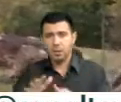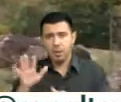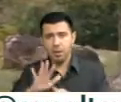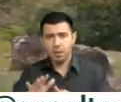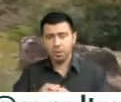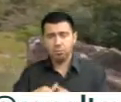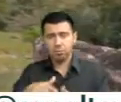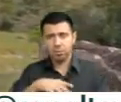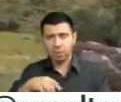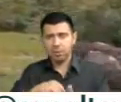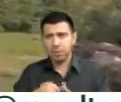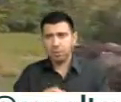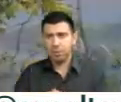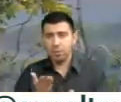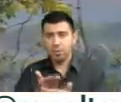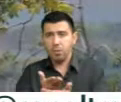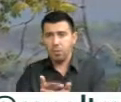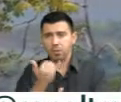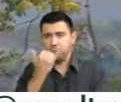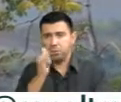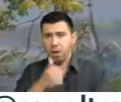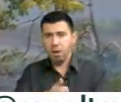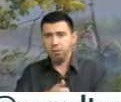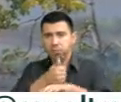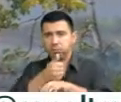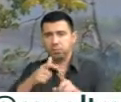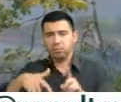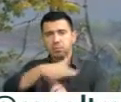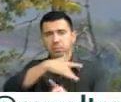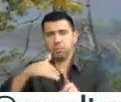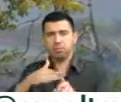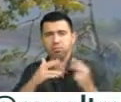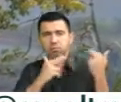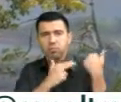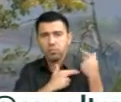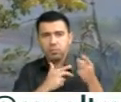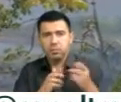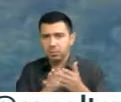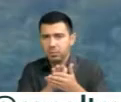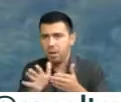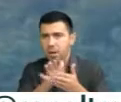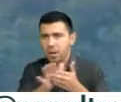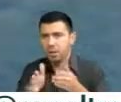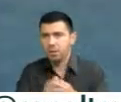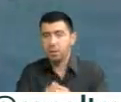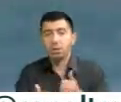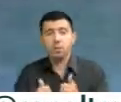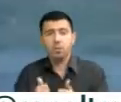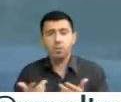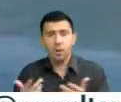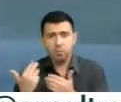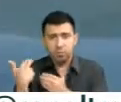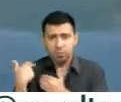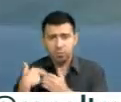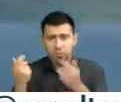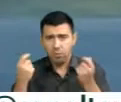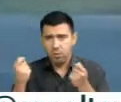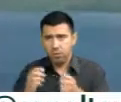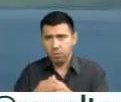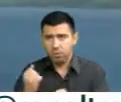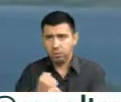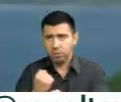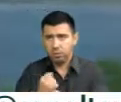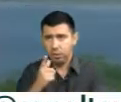ya fue expuesta la propuesta a las diferentes autoridades ambientales de la región quienes manifestaron las medidas que se deben tomar para que estos trabajos